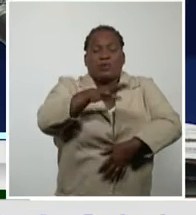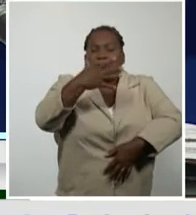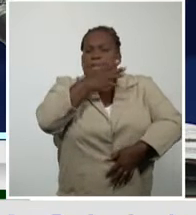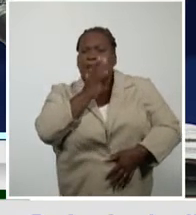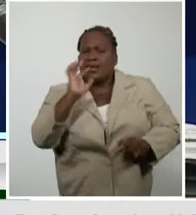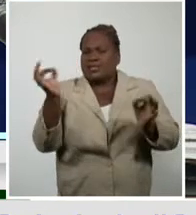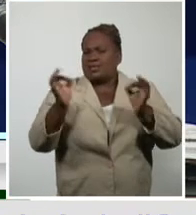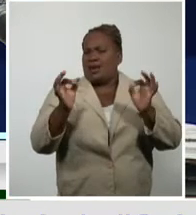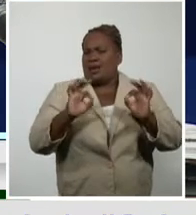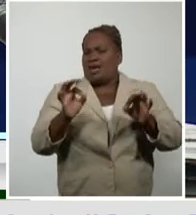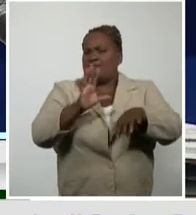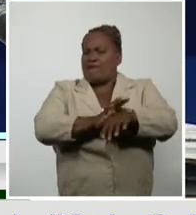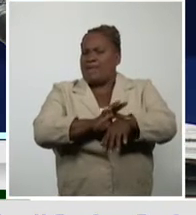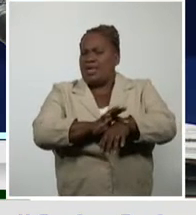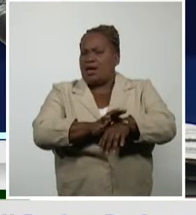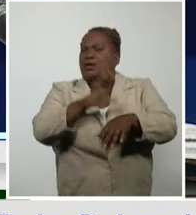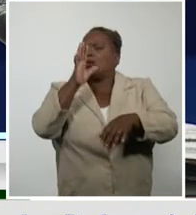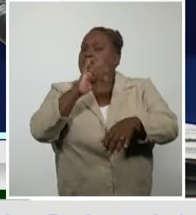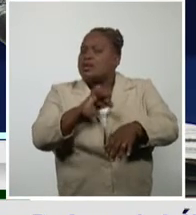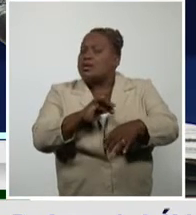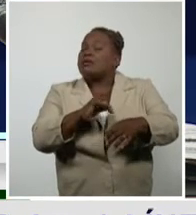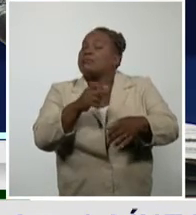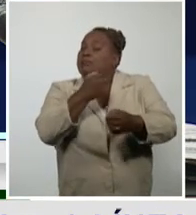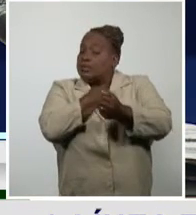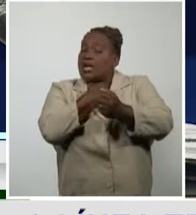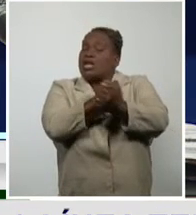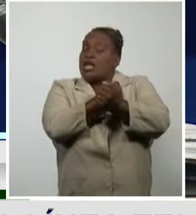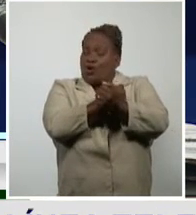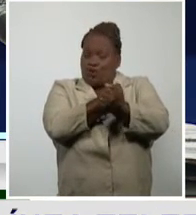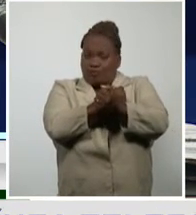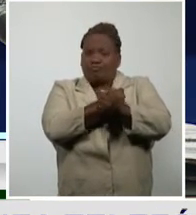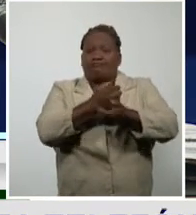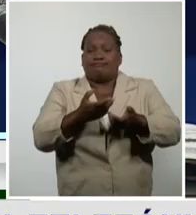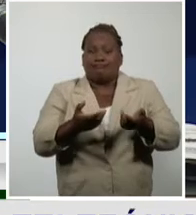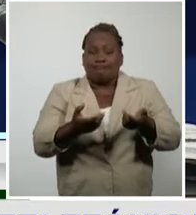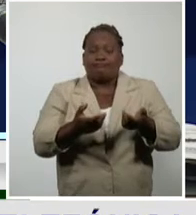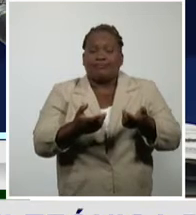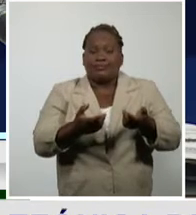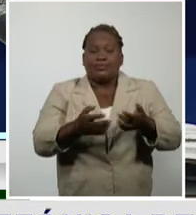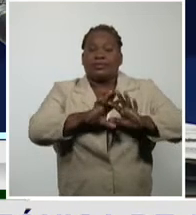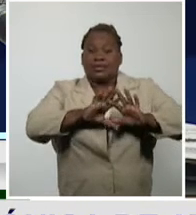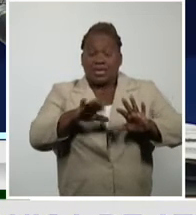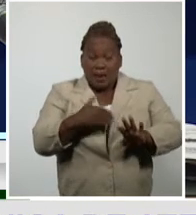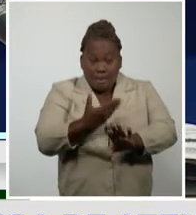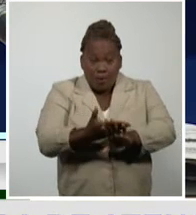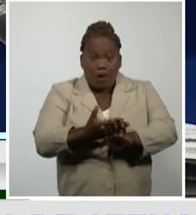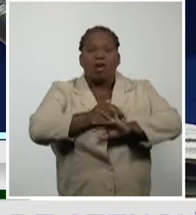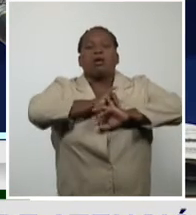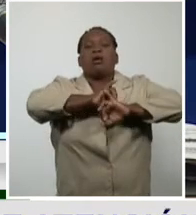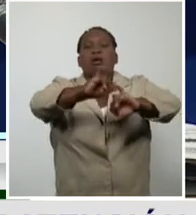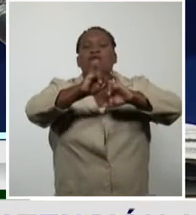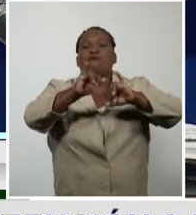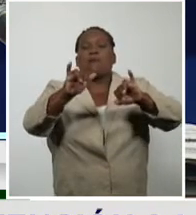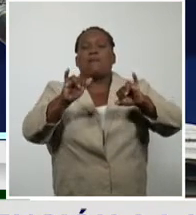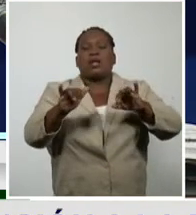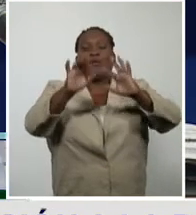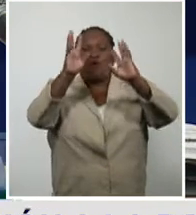tienen aparente riesgo ninguno. De ahí nosotros iremos informando cuántos se